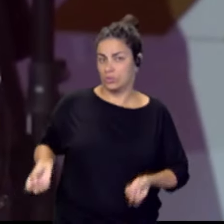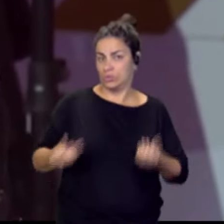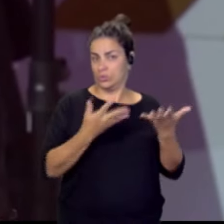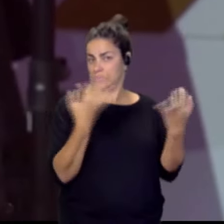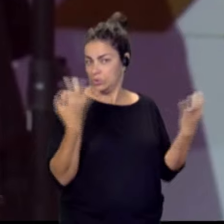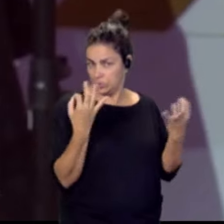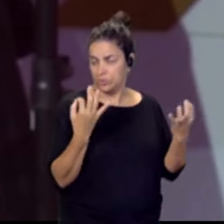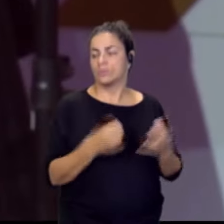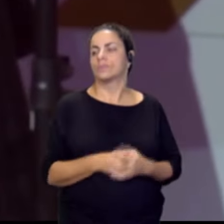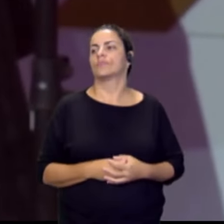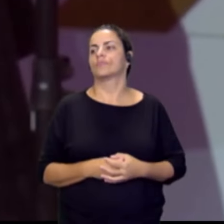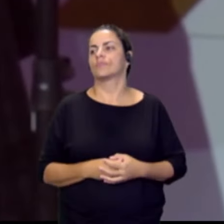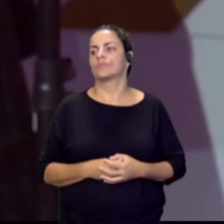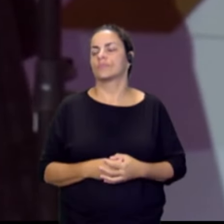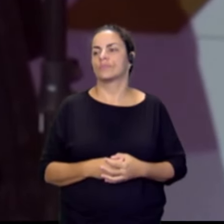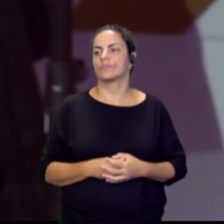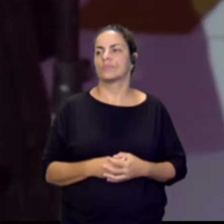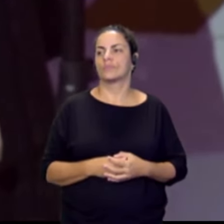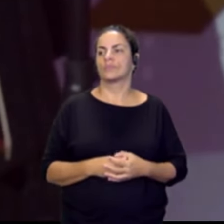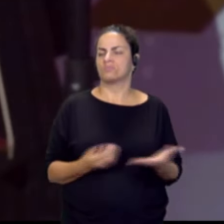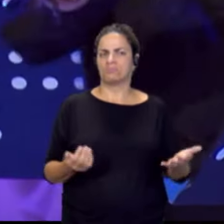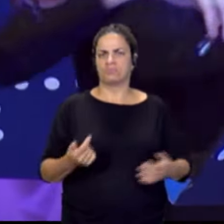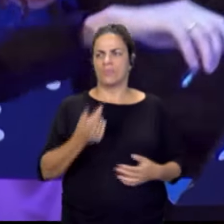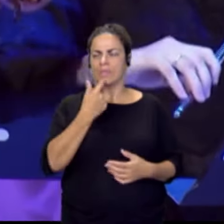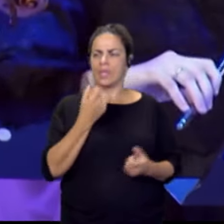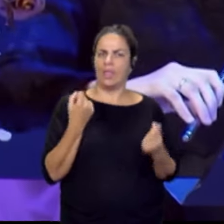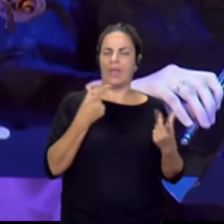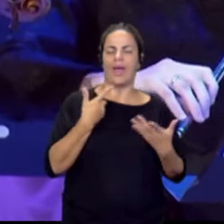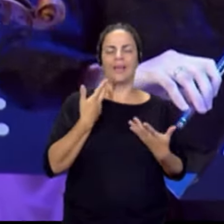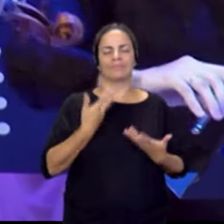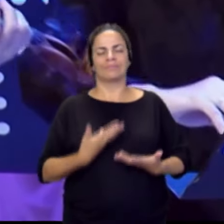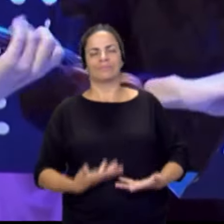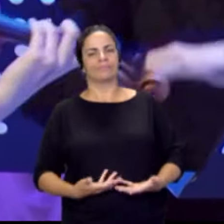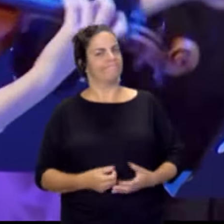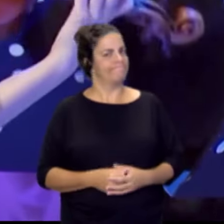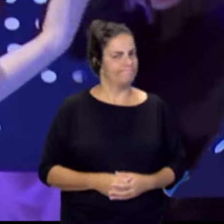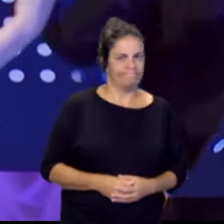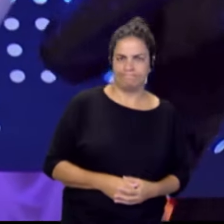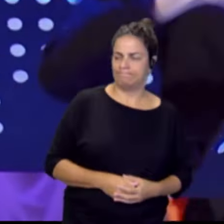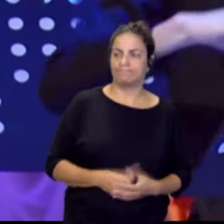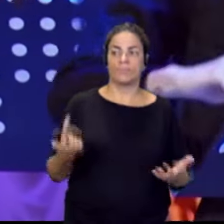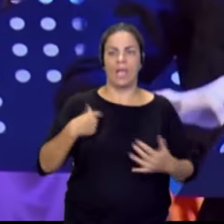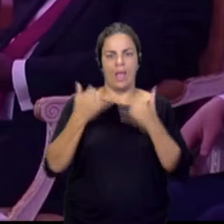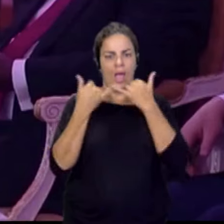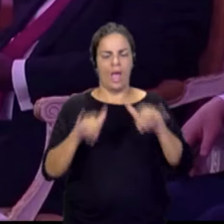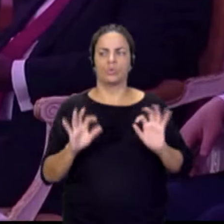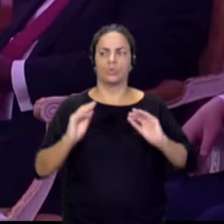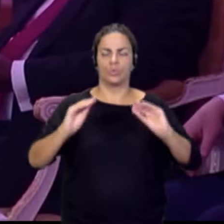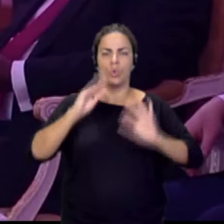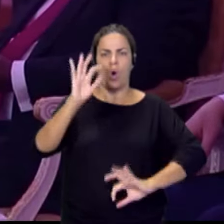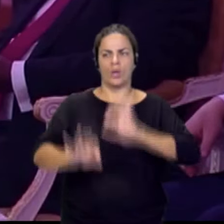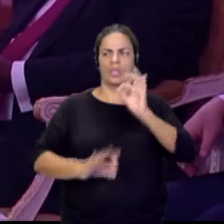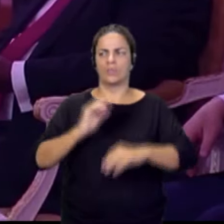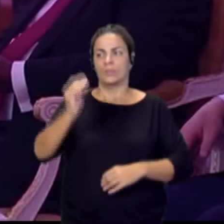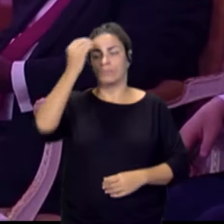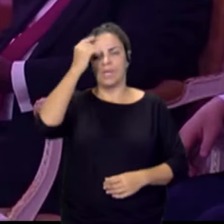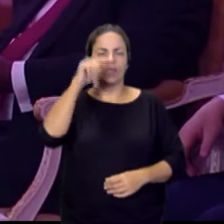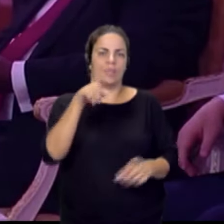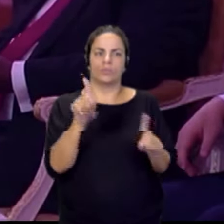que no invita precisamente a la relajación. El evento, considerado por sus organizadores como el